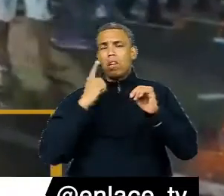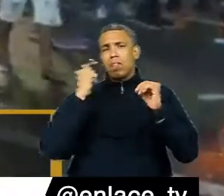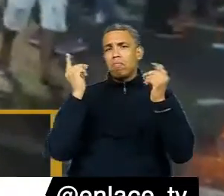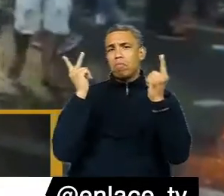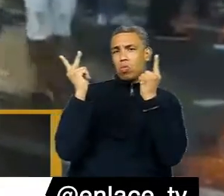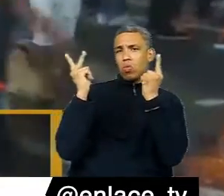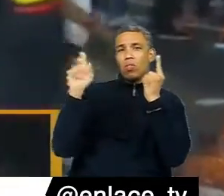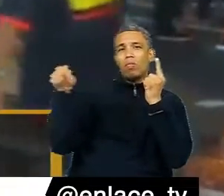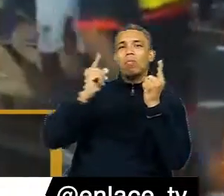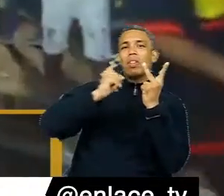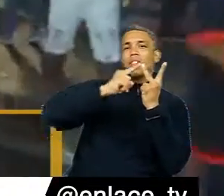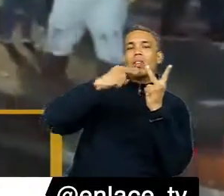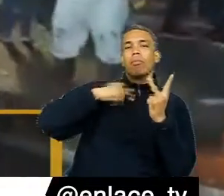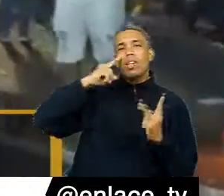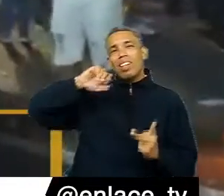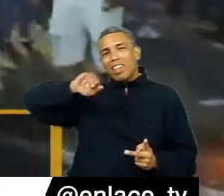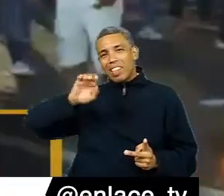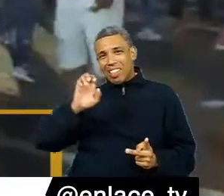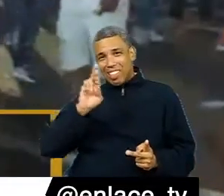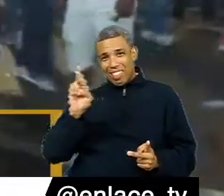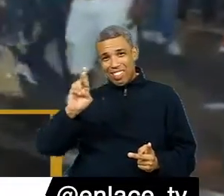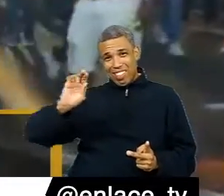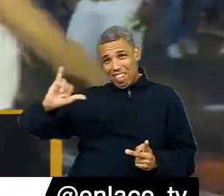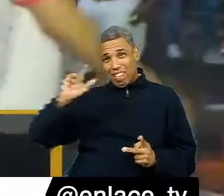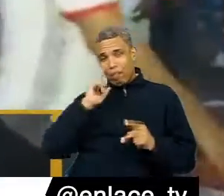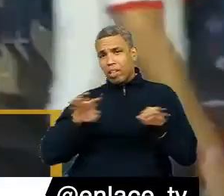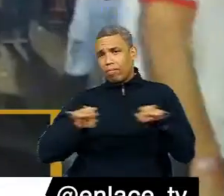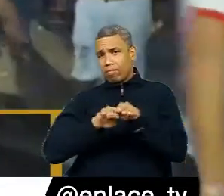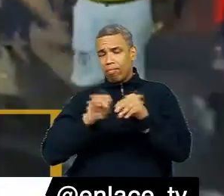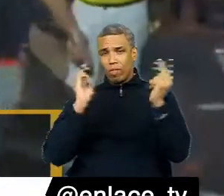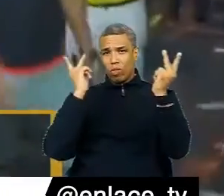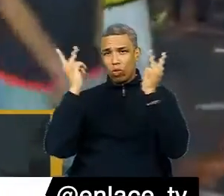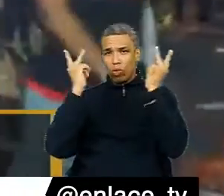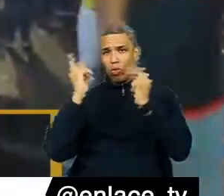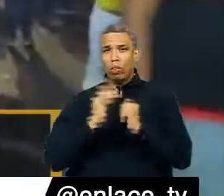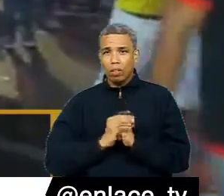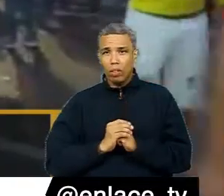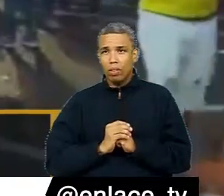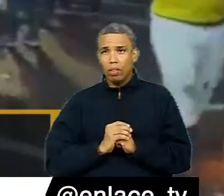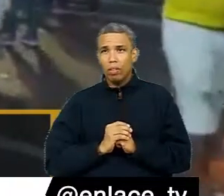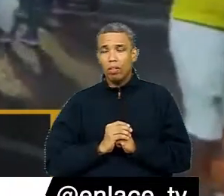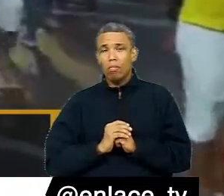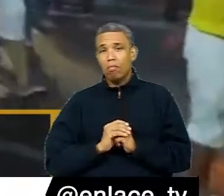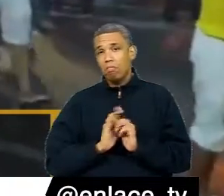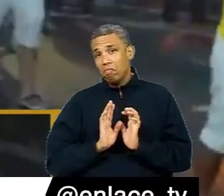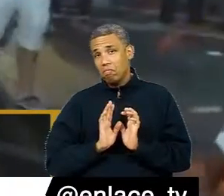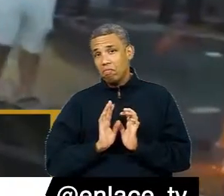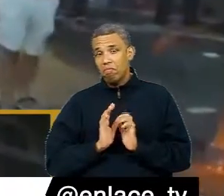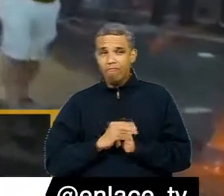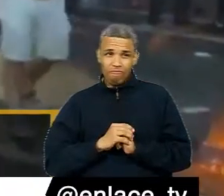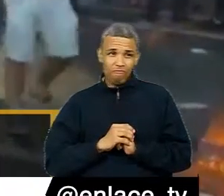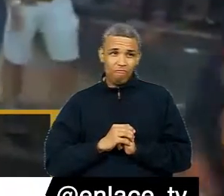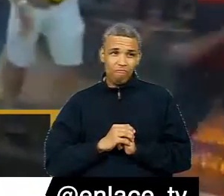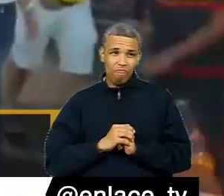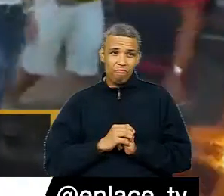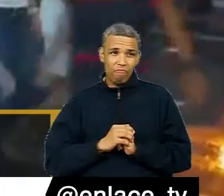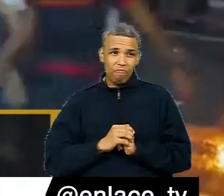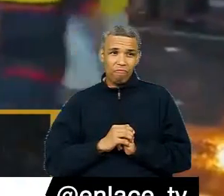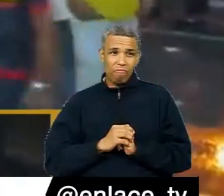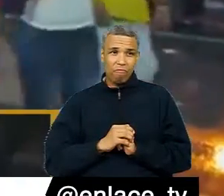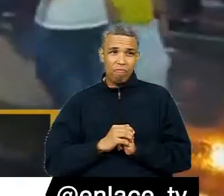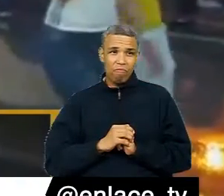dio el 2-2, marcó la igualdad para el equipo colombiano, que llega a 7 puntos en esta eliminatoria. Se restan dos partidos de